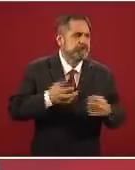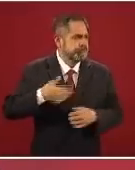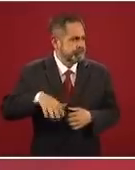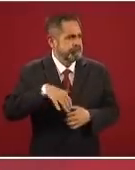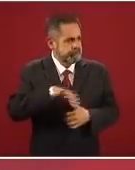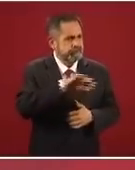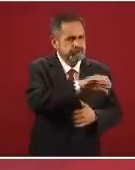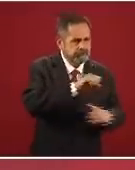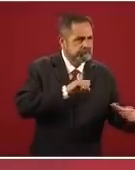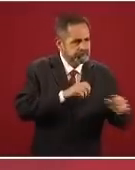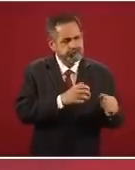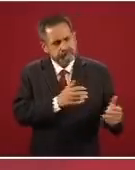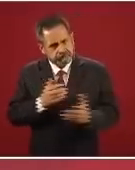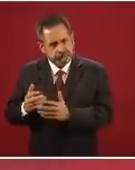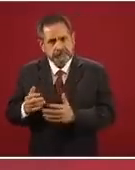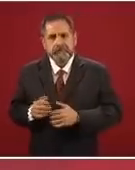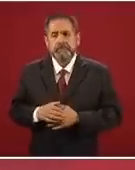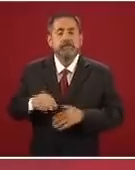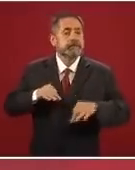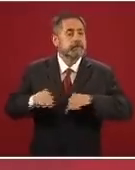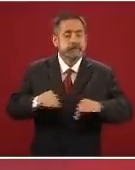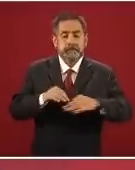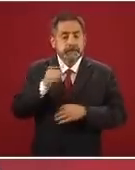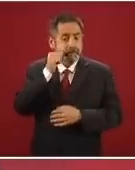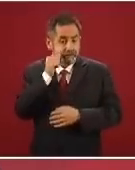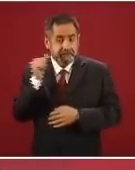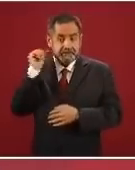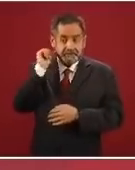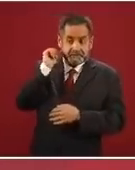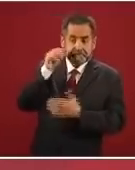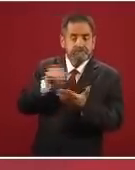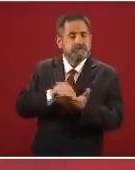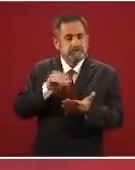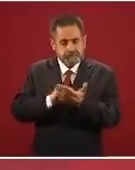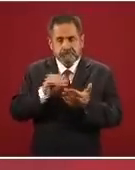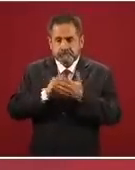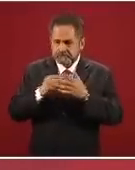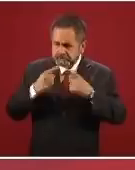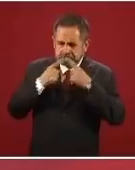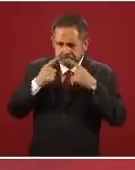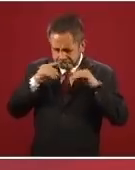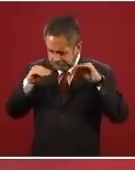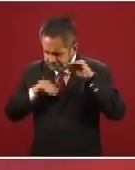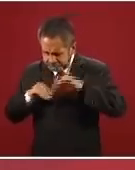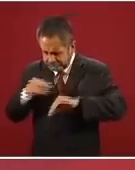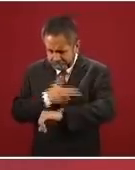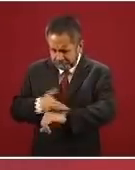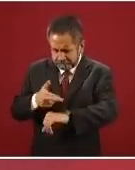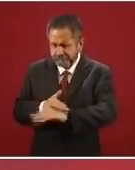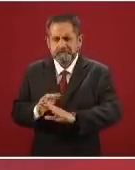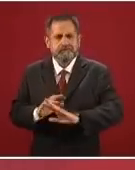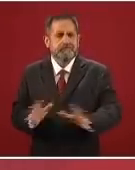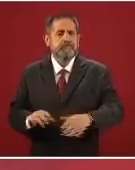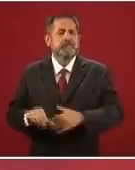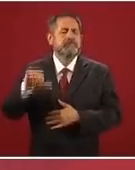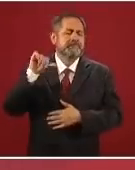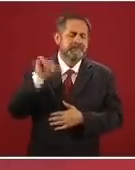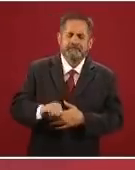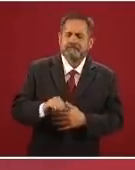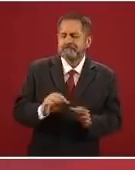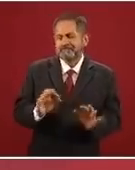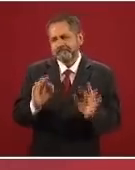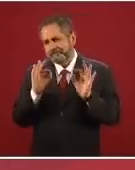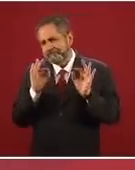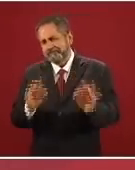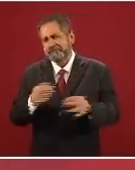y todavía anoche estábamos terminando las últimas diligencias. Hoy podemos decir con mucha